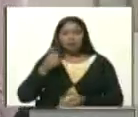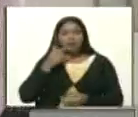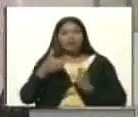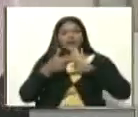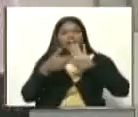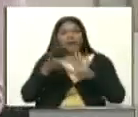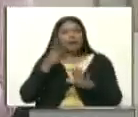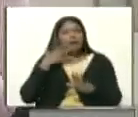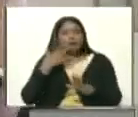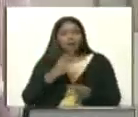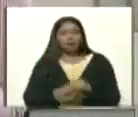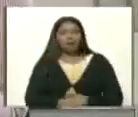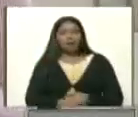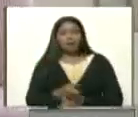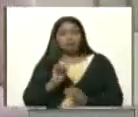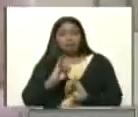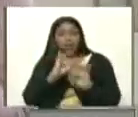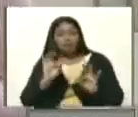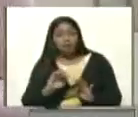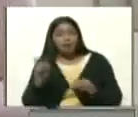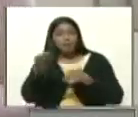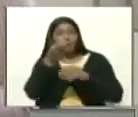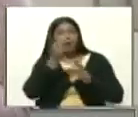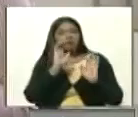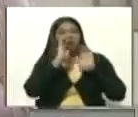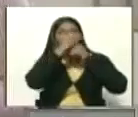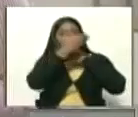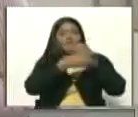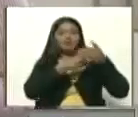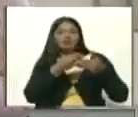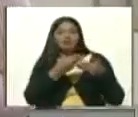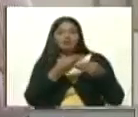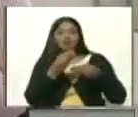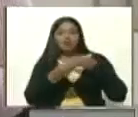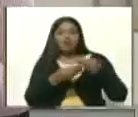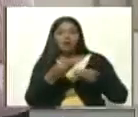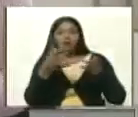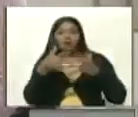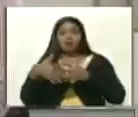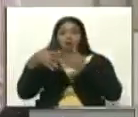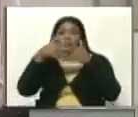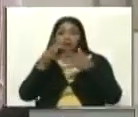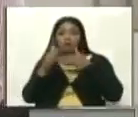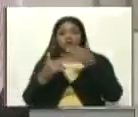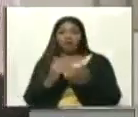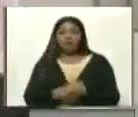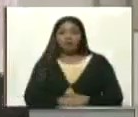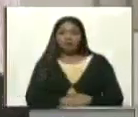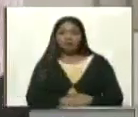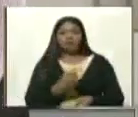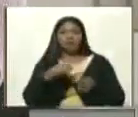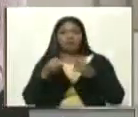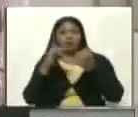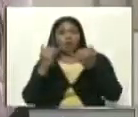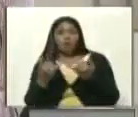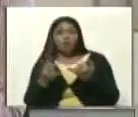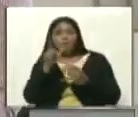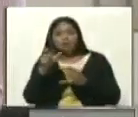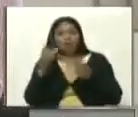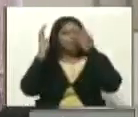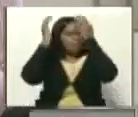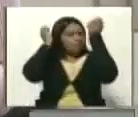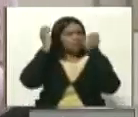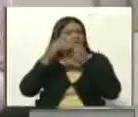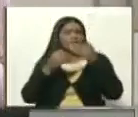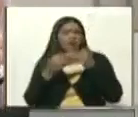ejemplos, y se han buscado algunos otros secuestros que ha ejecutado Estados Unidos. Sí, pero a un agente